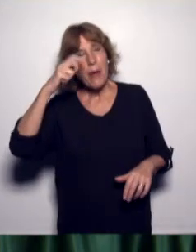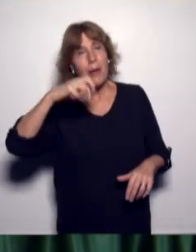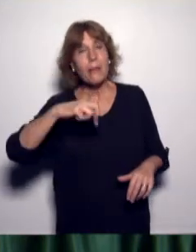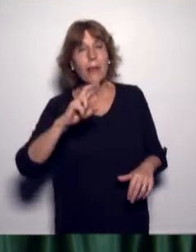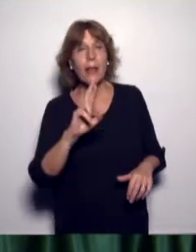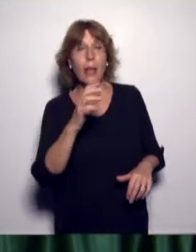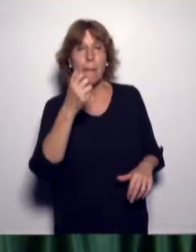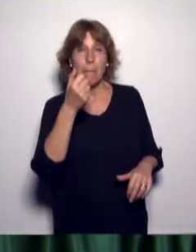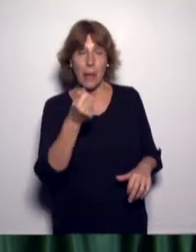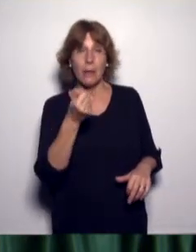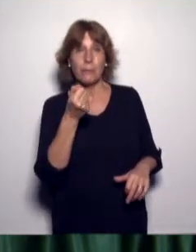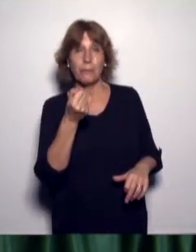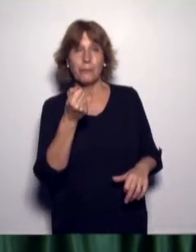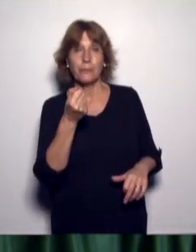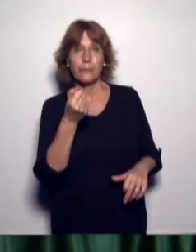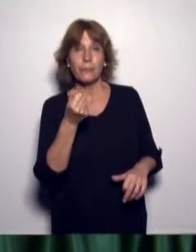Vemos